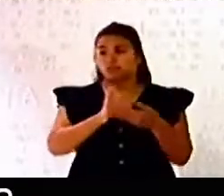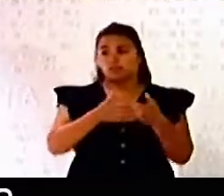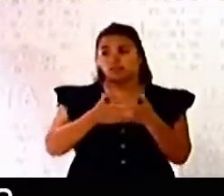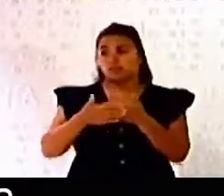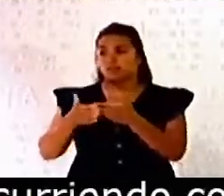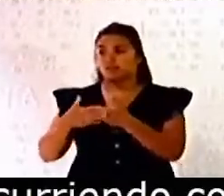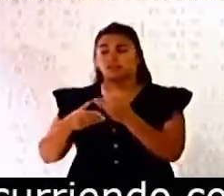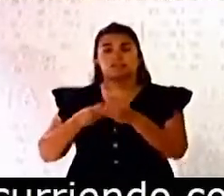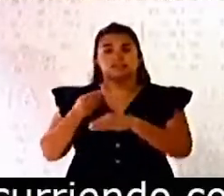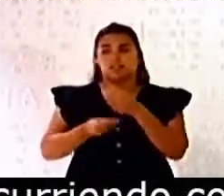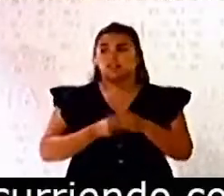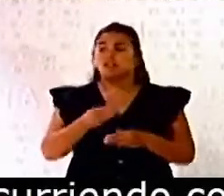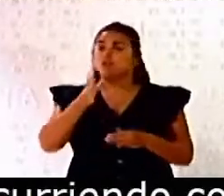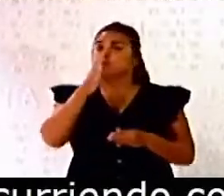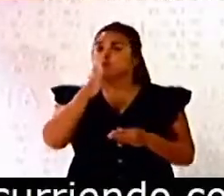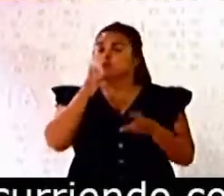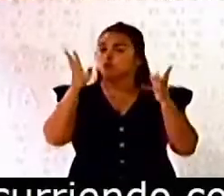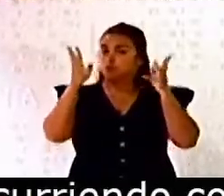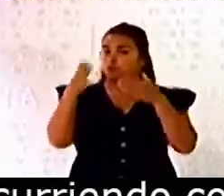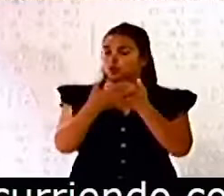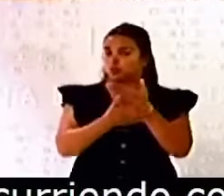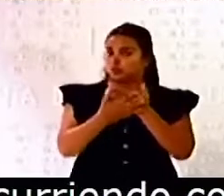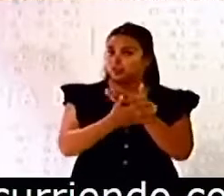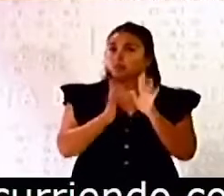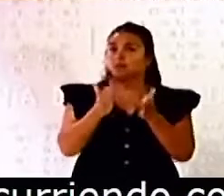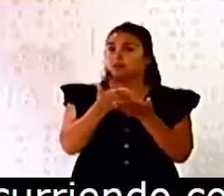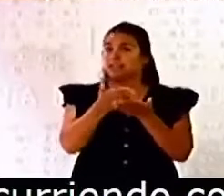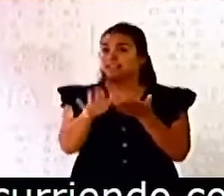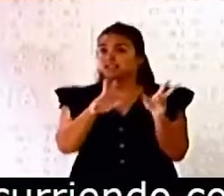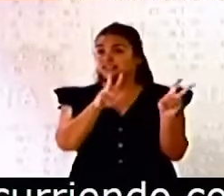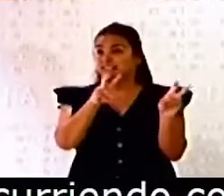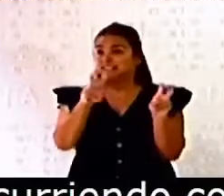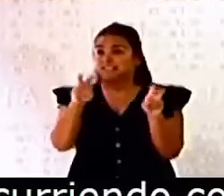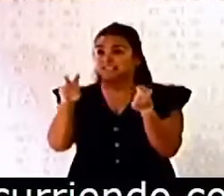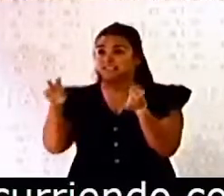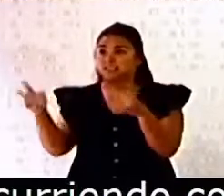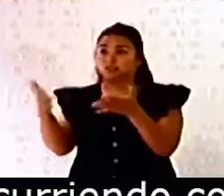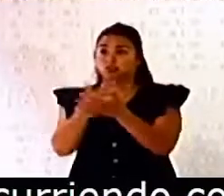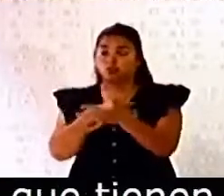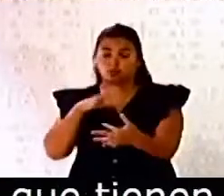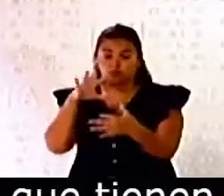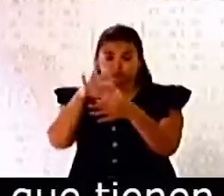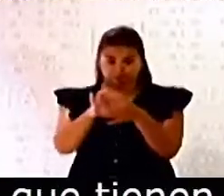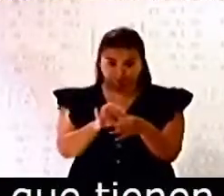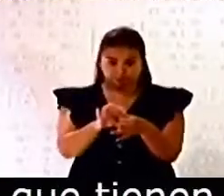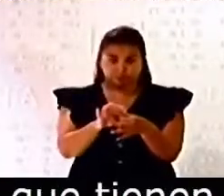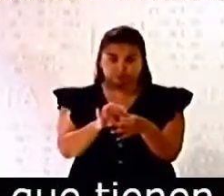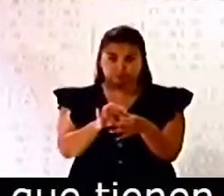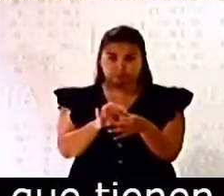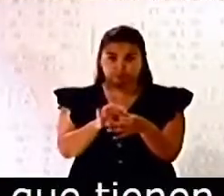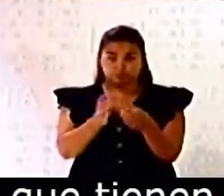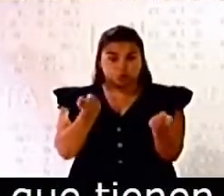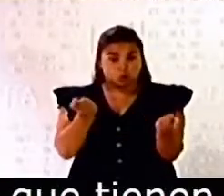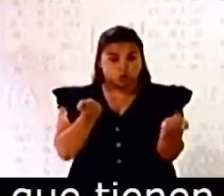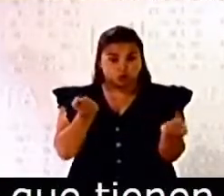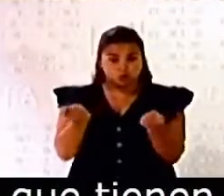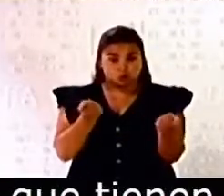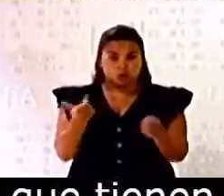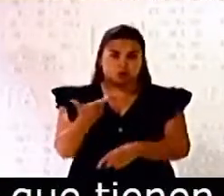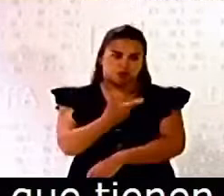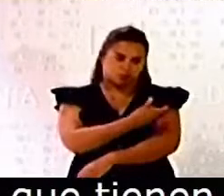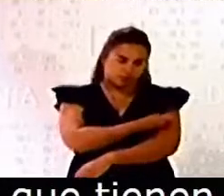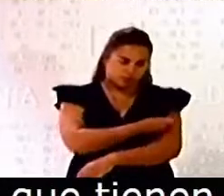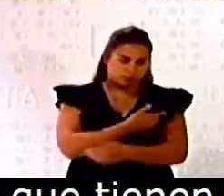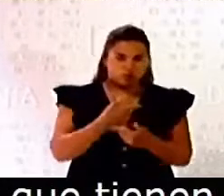perimetral por parte del Consejo de Gobierno, y el resto de cuestiones que tienen que ver con el seguimiento de la